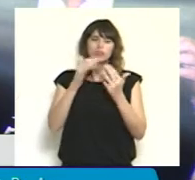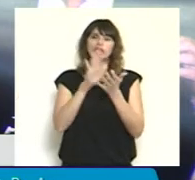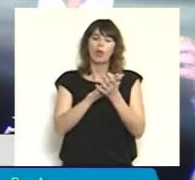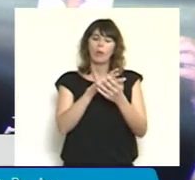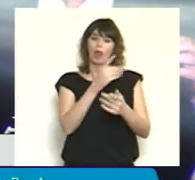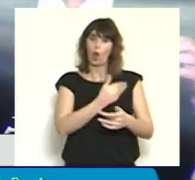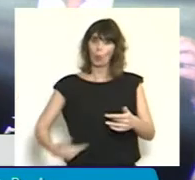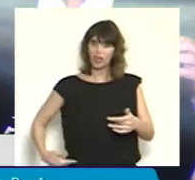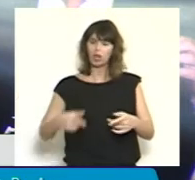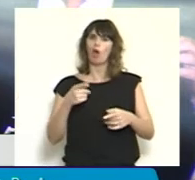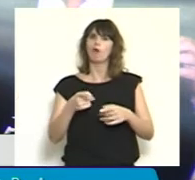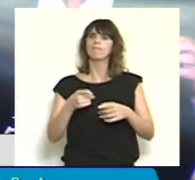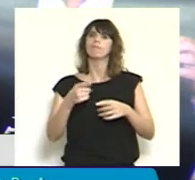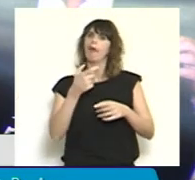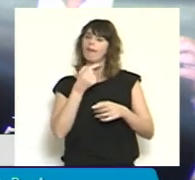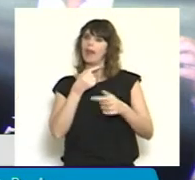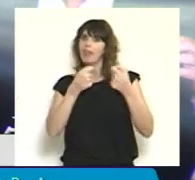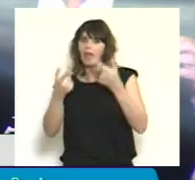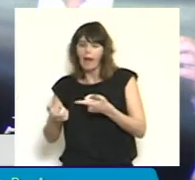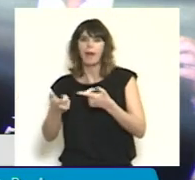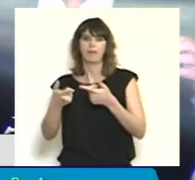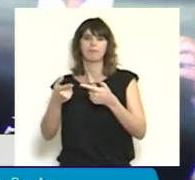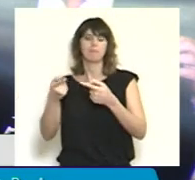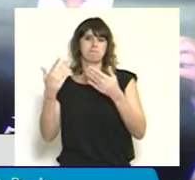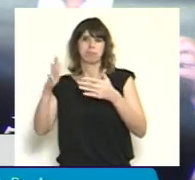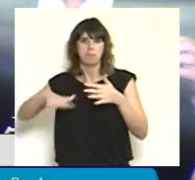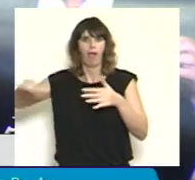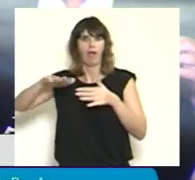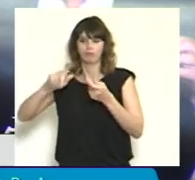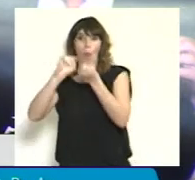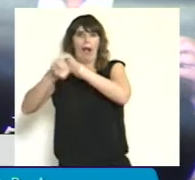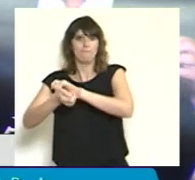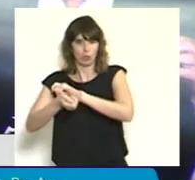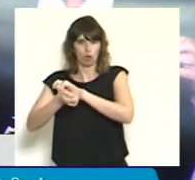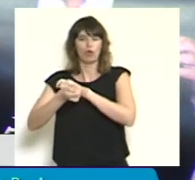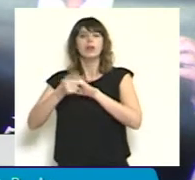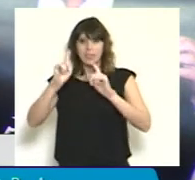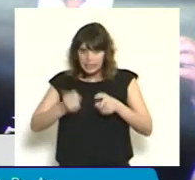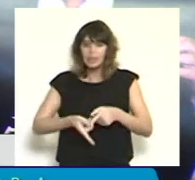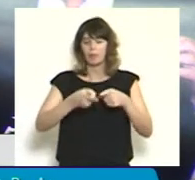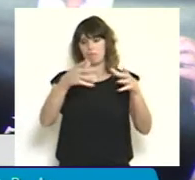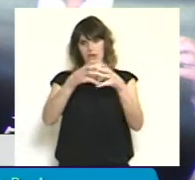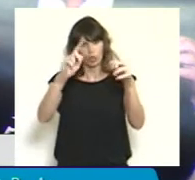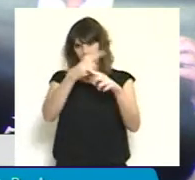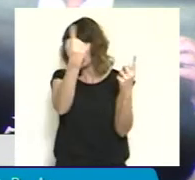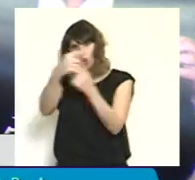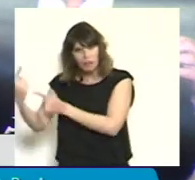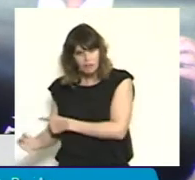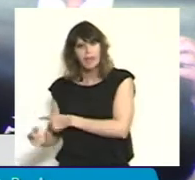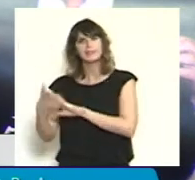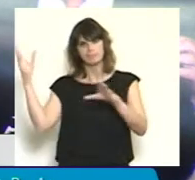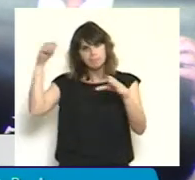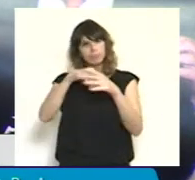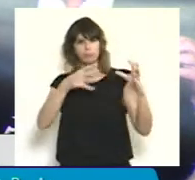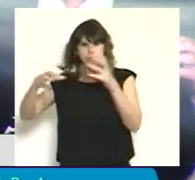Nacional para producir el contexto que hace posible esta reforma y de la voluntad política de todos los bloques representativos